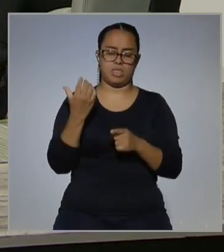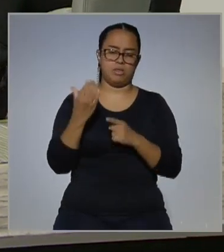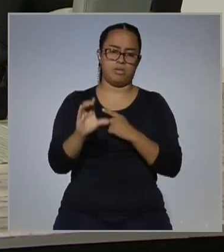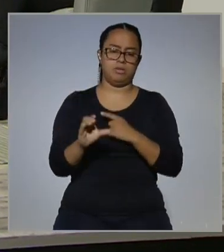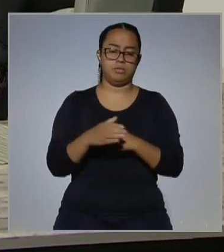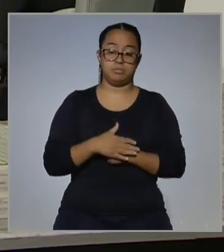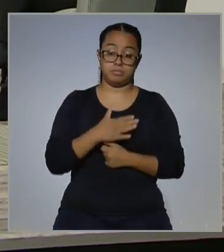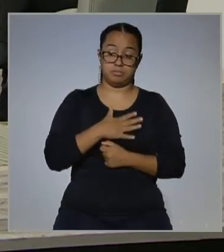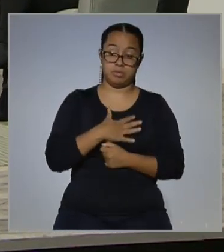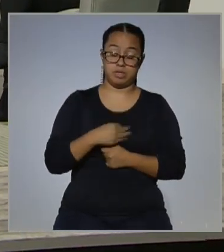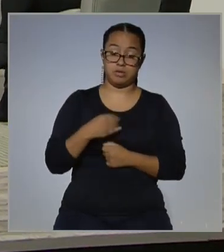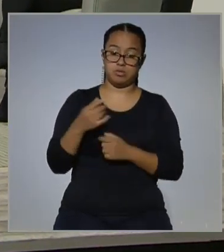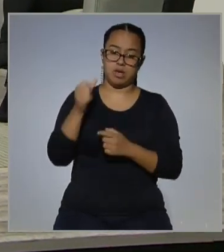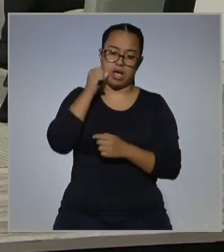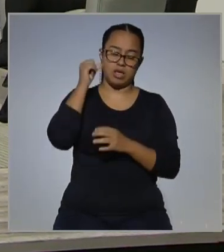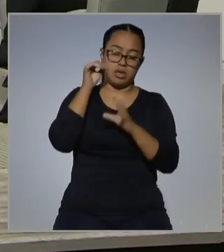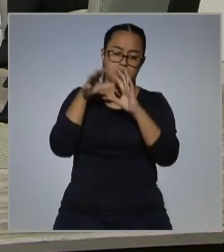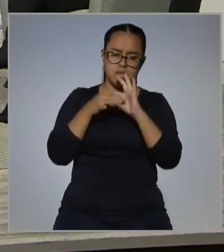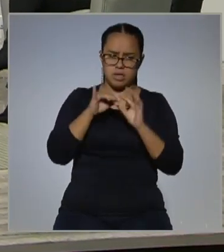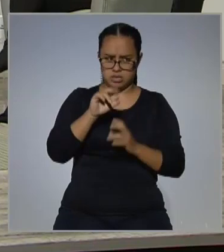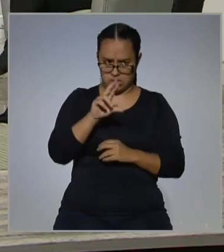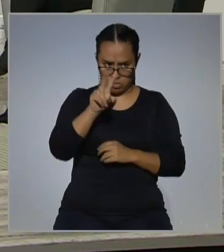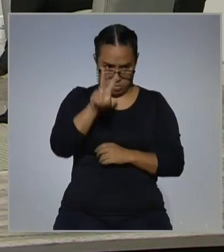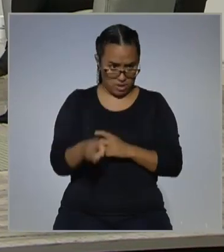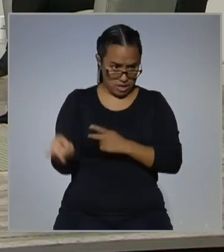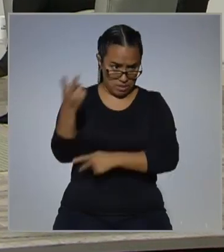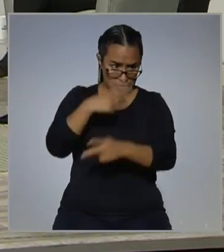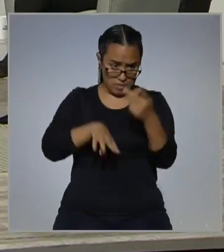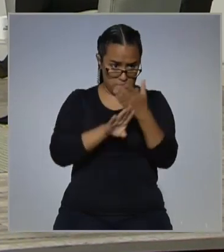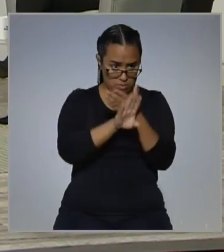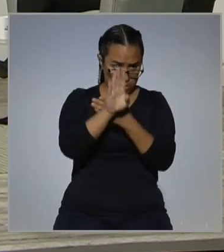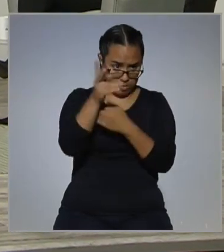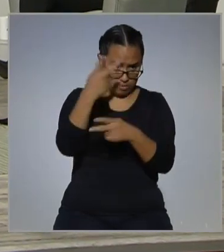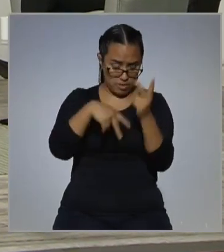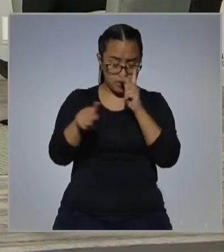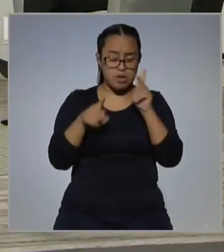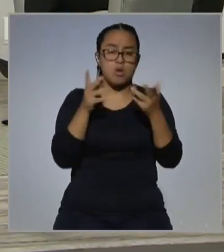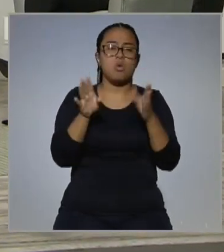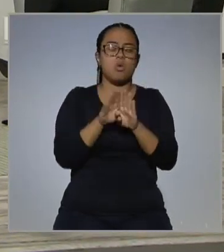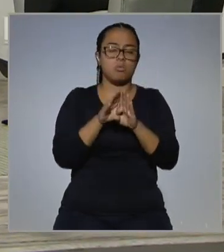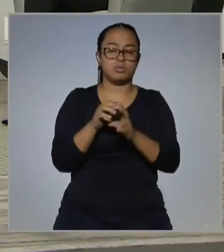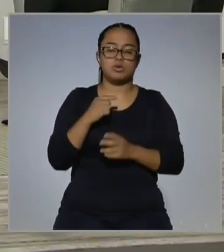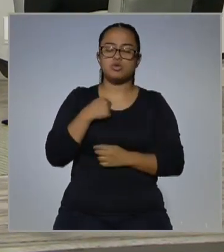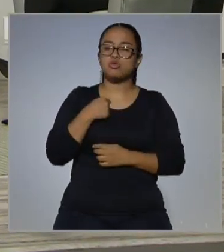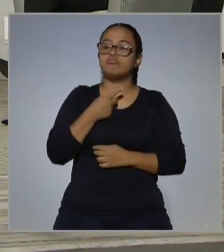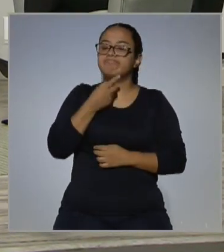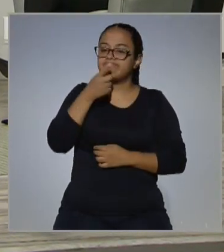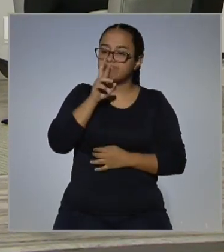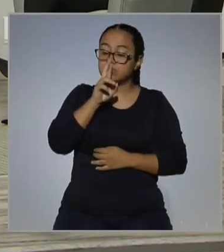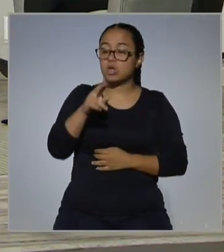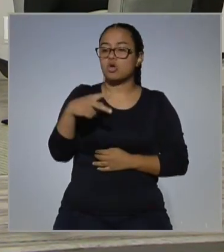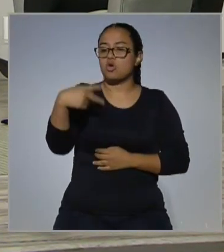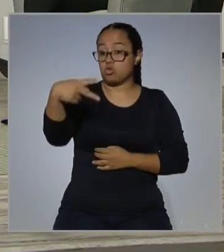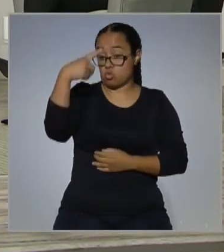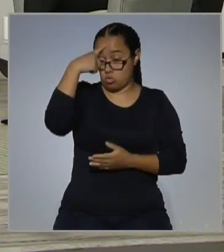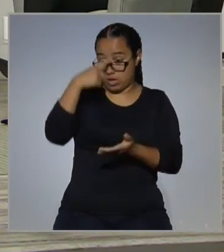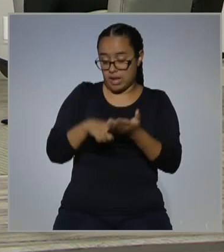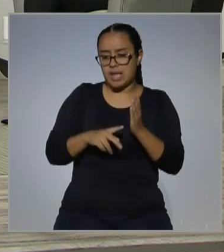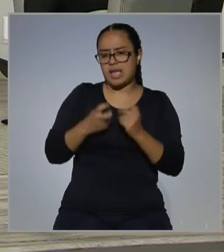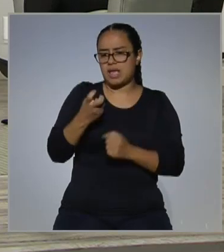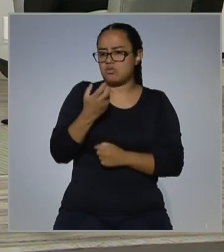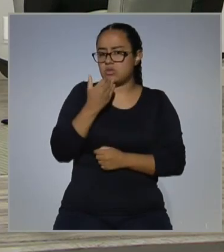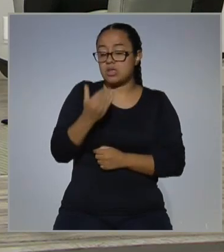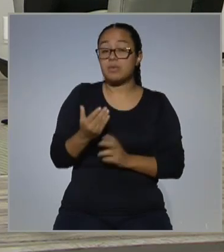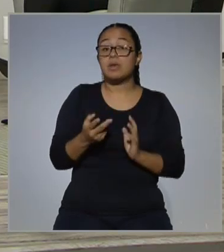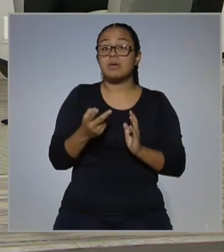dice: mi hijo me decía ayer que si de verdad vienen a visitarnos nuestros difuntos. Lo que pude contestarle es: lo que crea es. No sé si estuvo